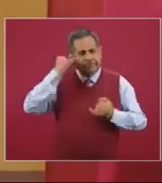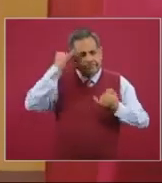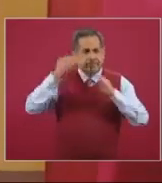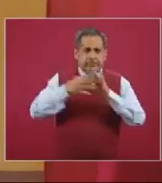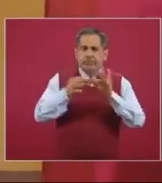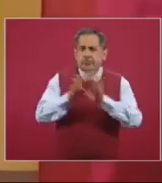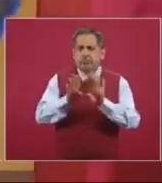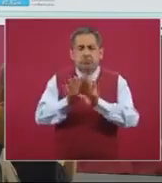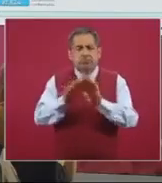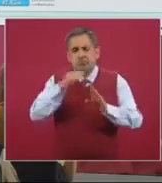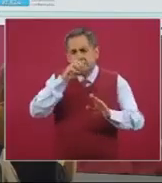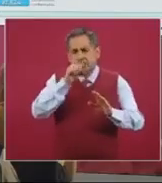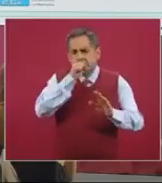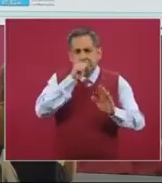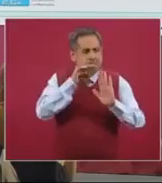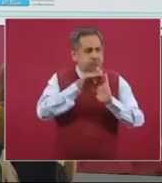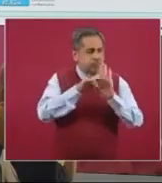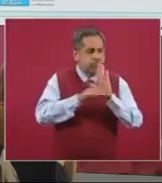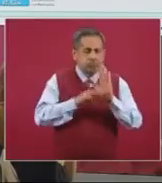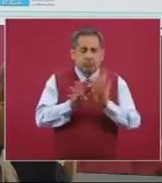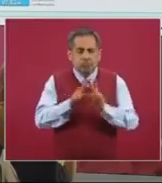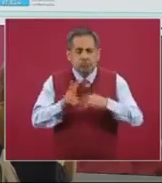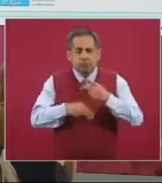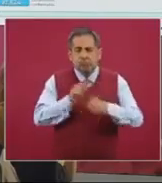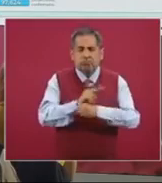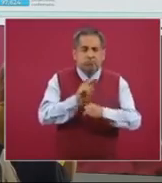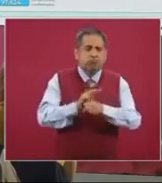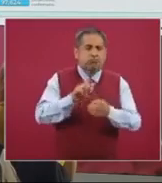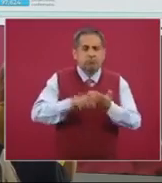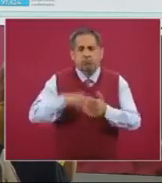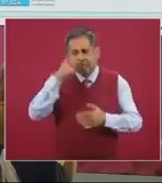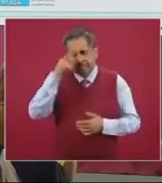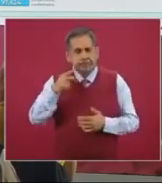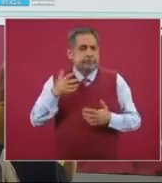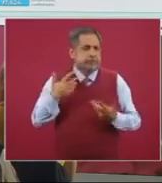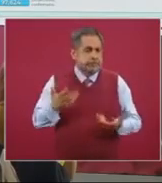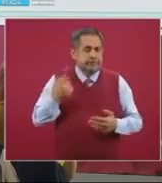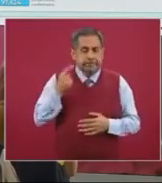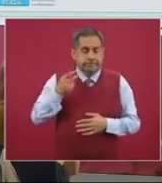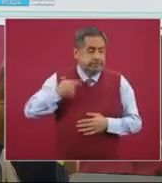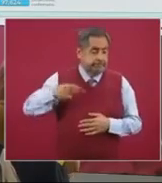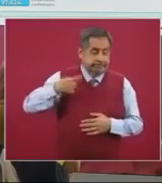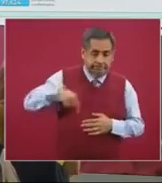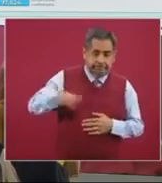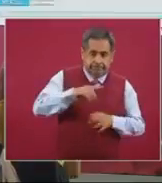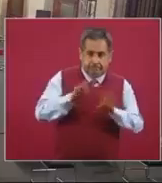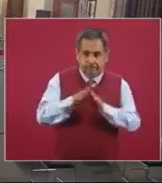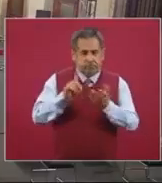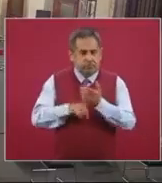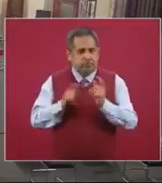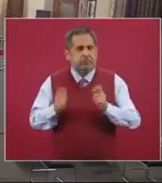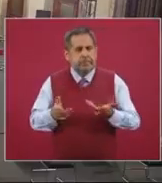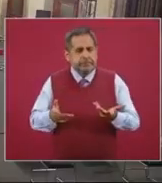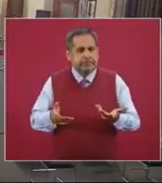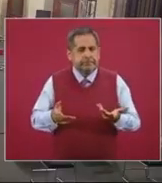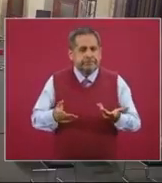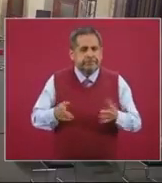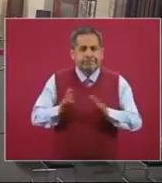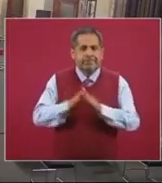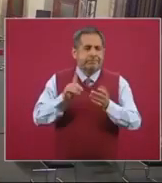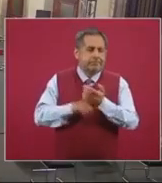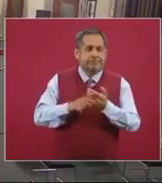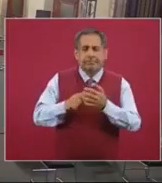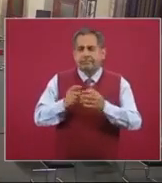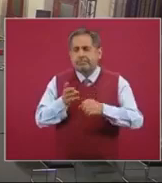los manuales de vigilancia epidemiológica en México para que esas personas se puedan considerar como